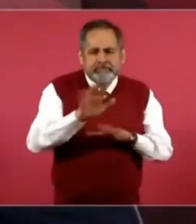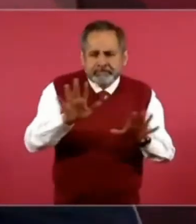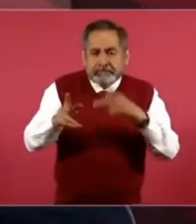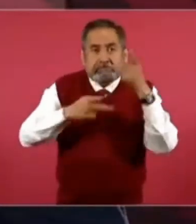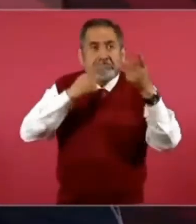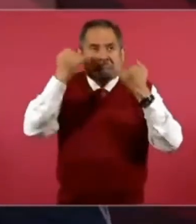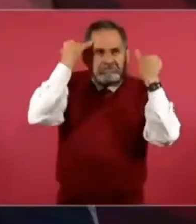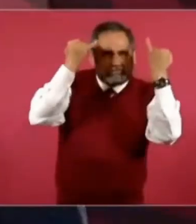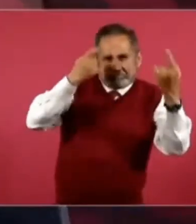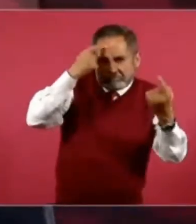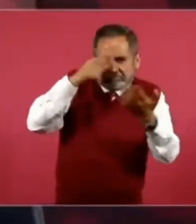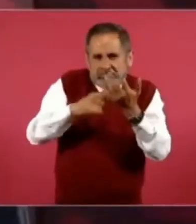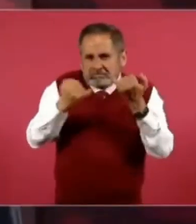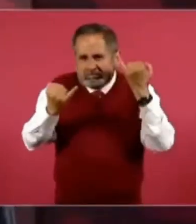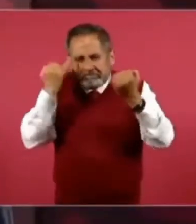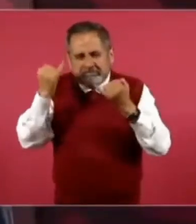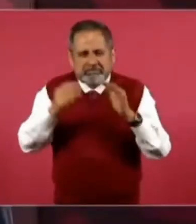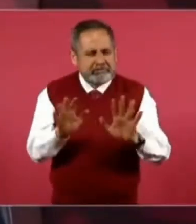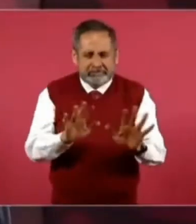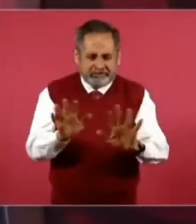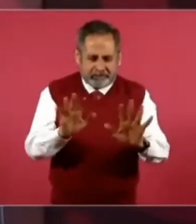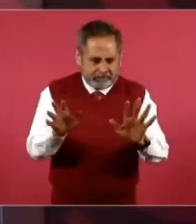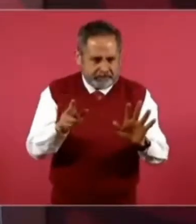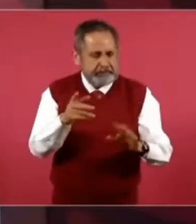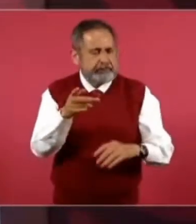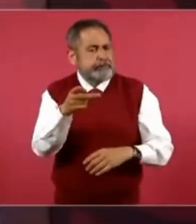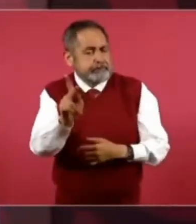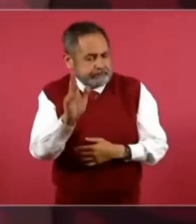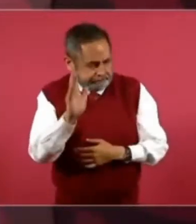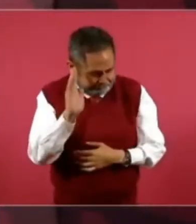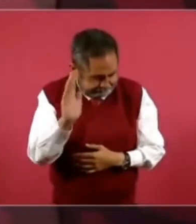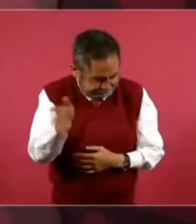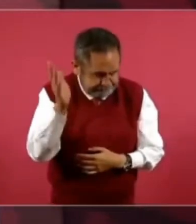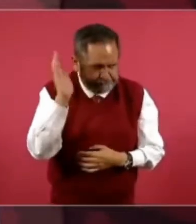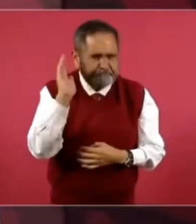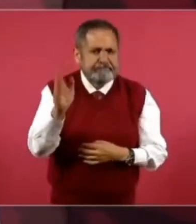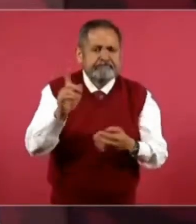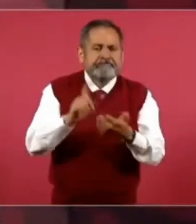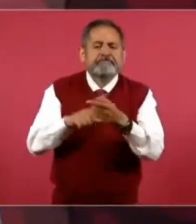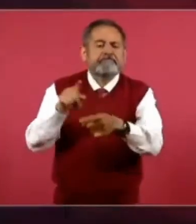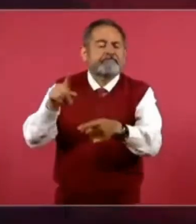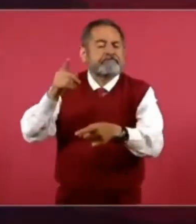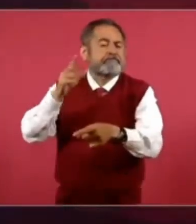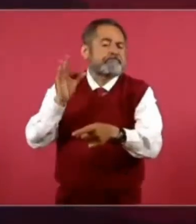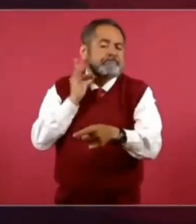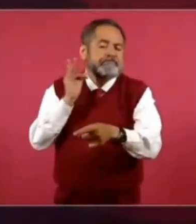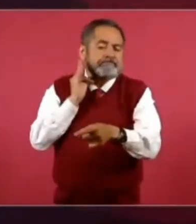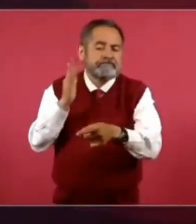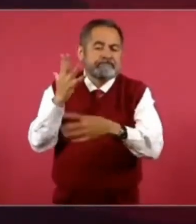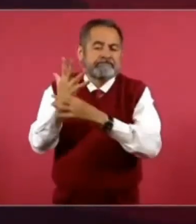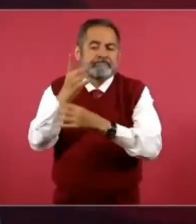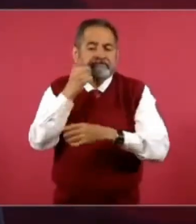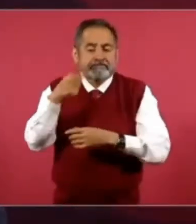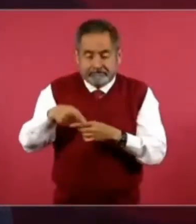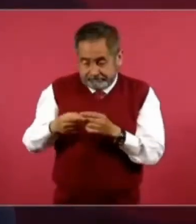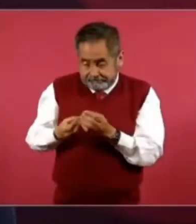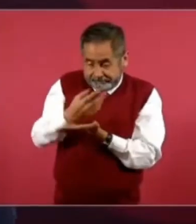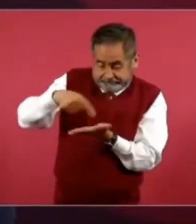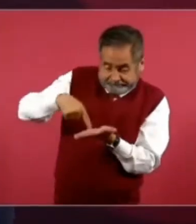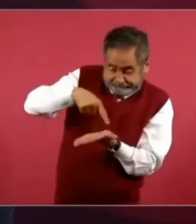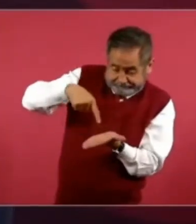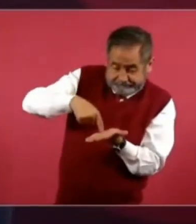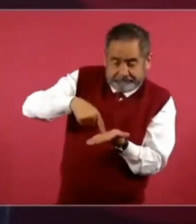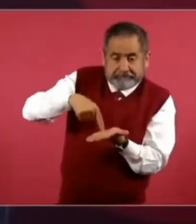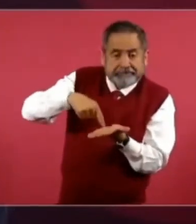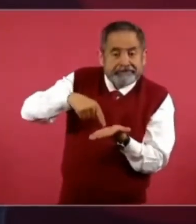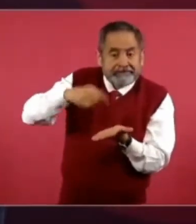conjeturas, pero sí ya la Fiscalía habla de que salió de Sinaloa,